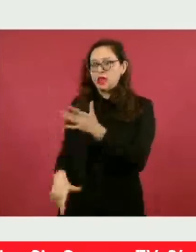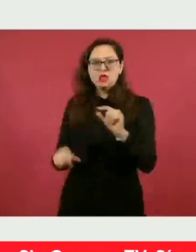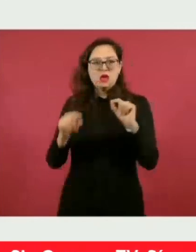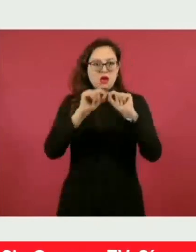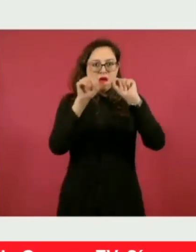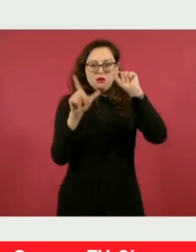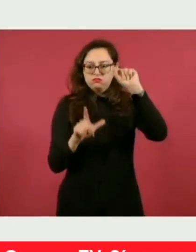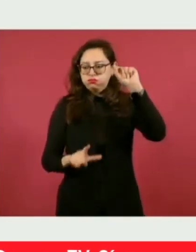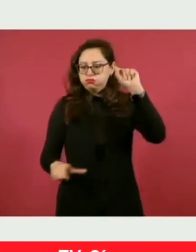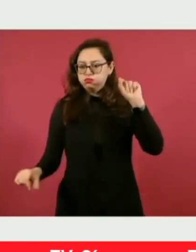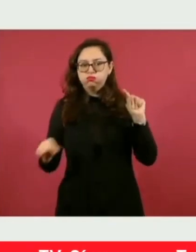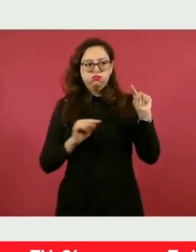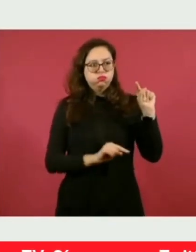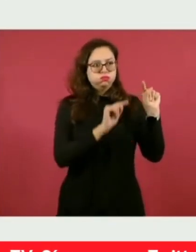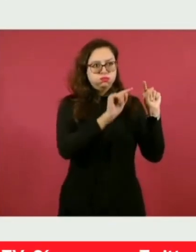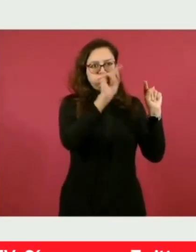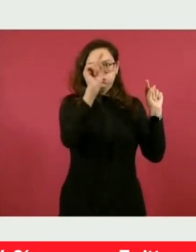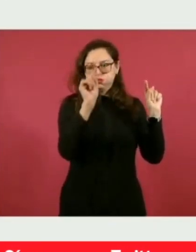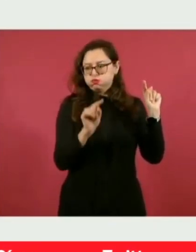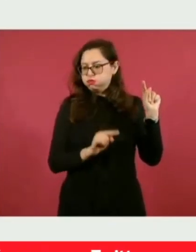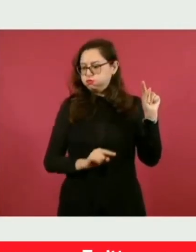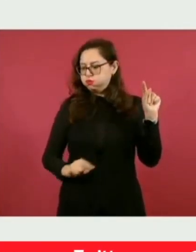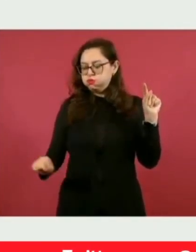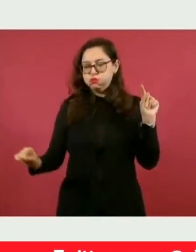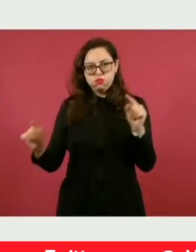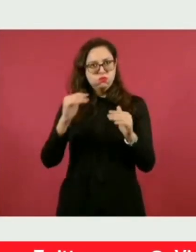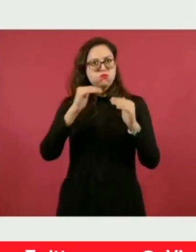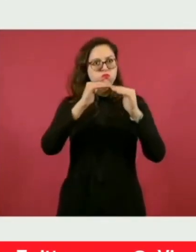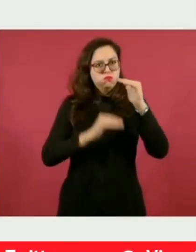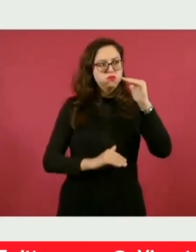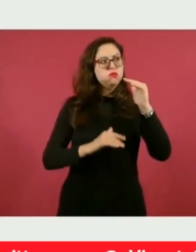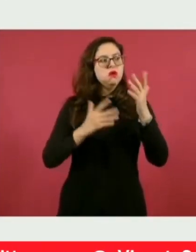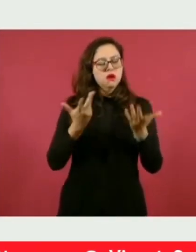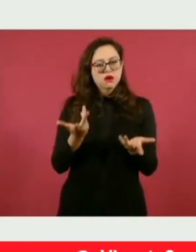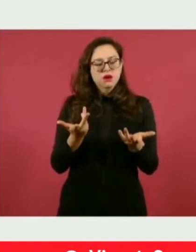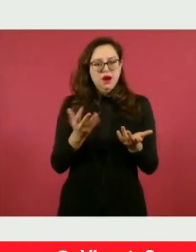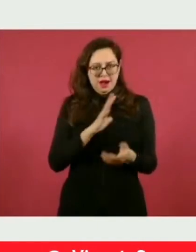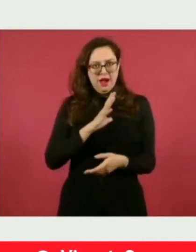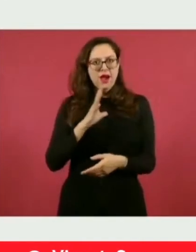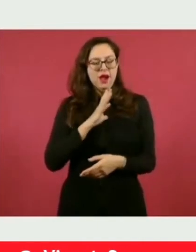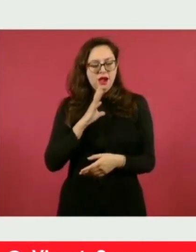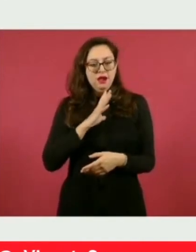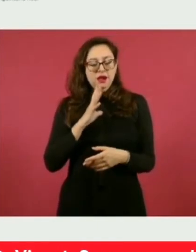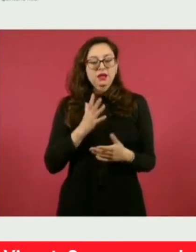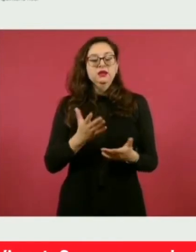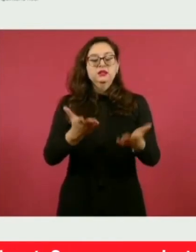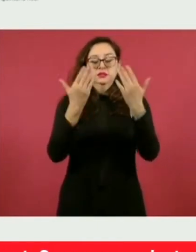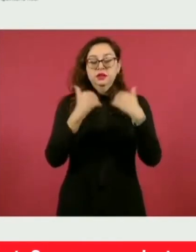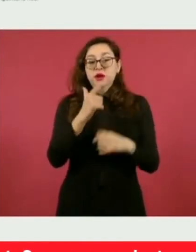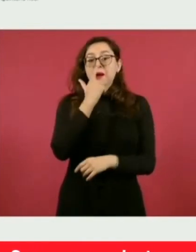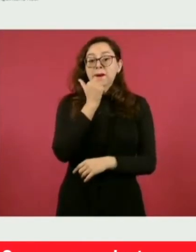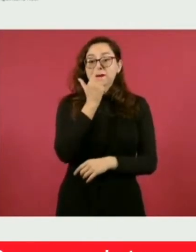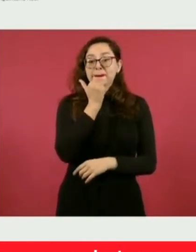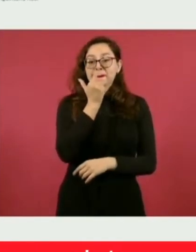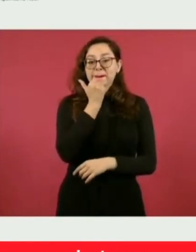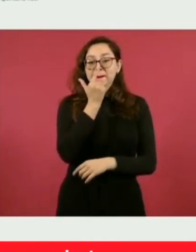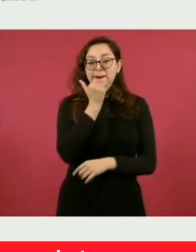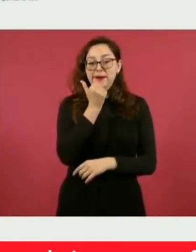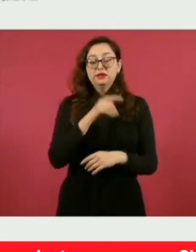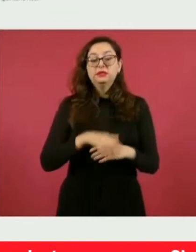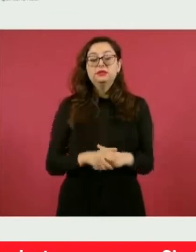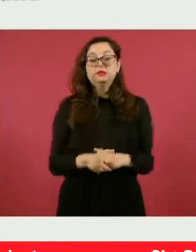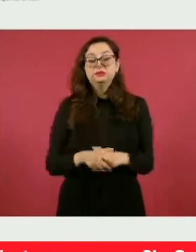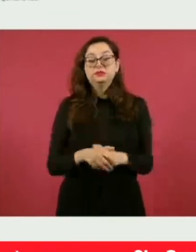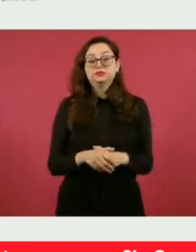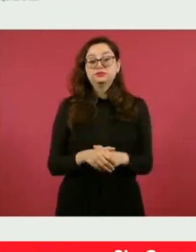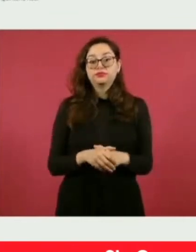podemos registrar precios inclusive por debajo del promedio. Pasando ahora a la gasolina de alto octanaje, la premium, tenemos en Monterrey,